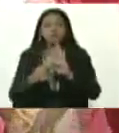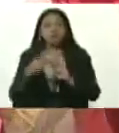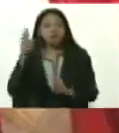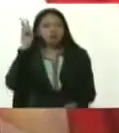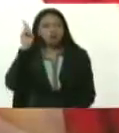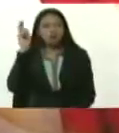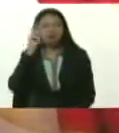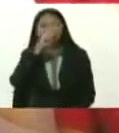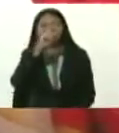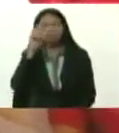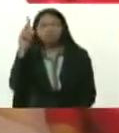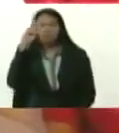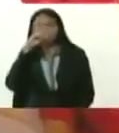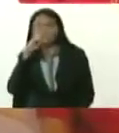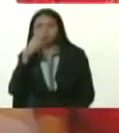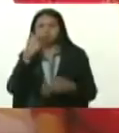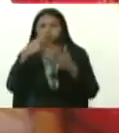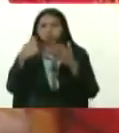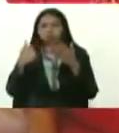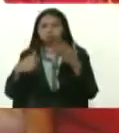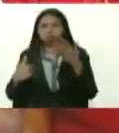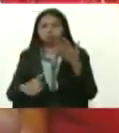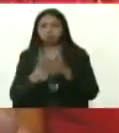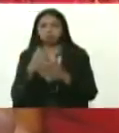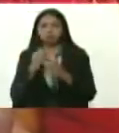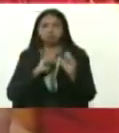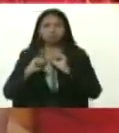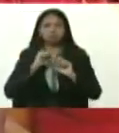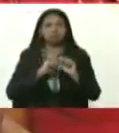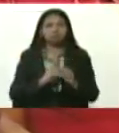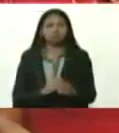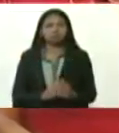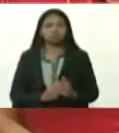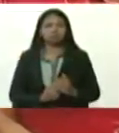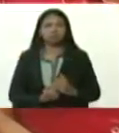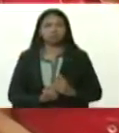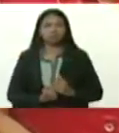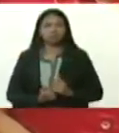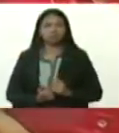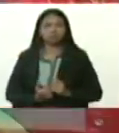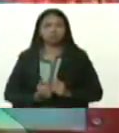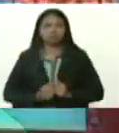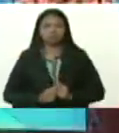Bicentenario, etcétera, etcétera, etcétera.